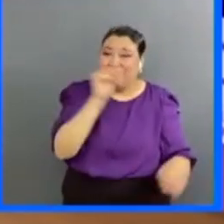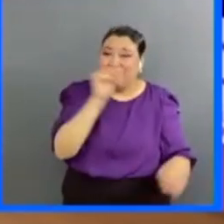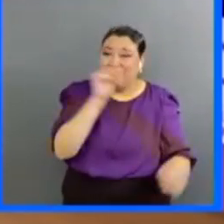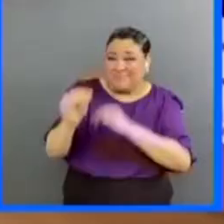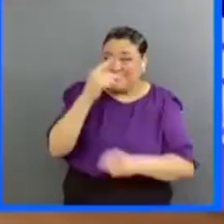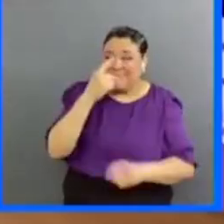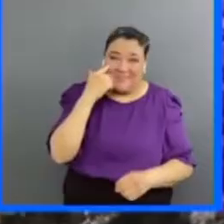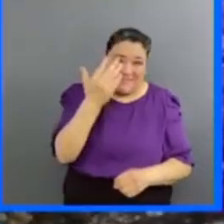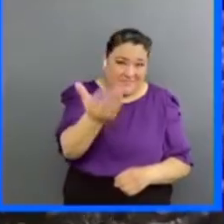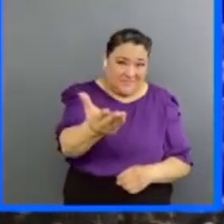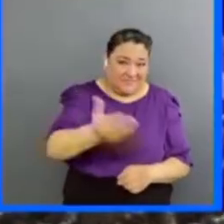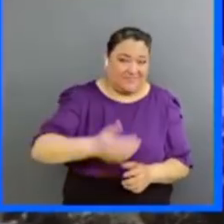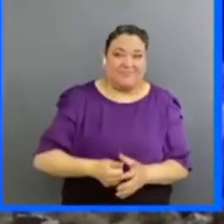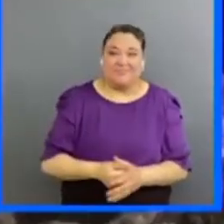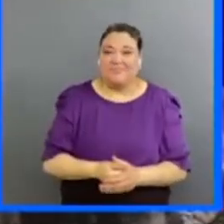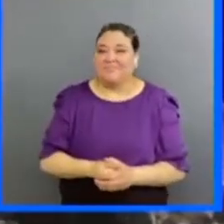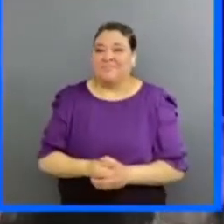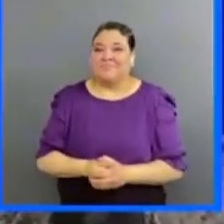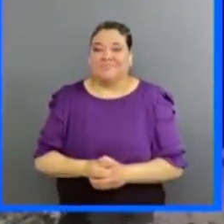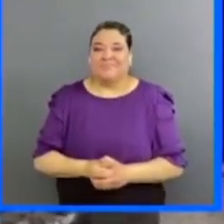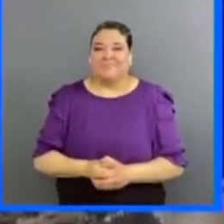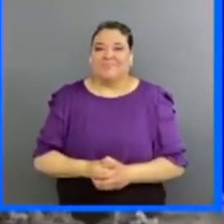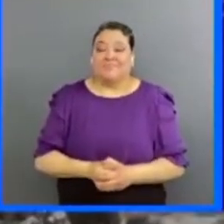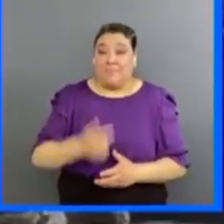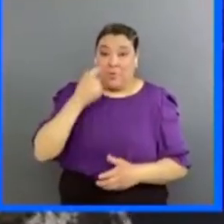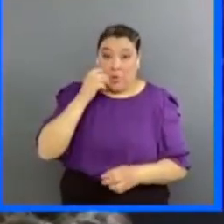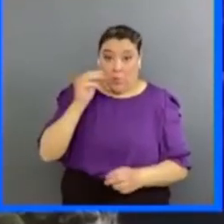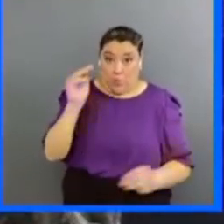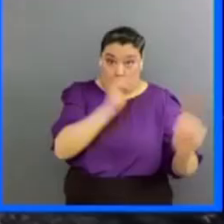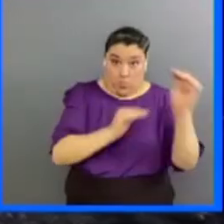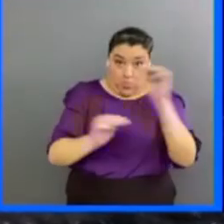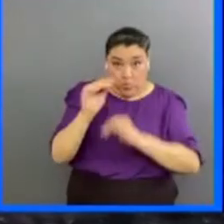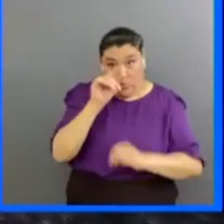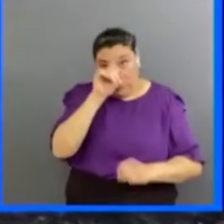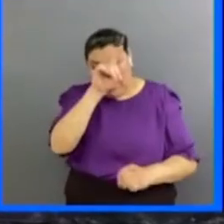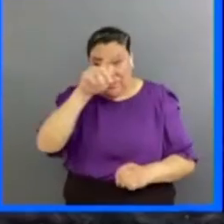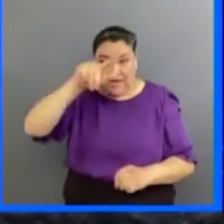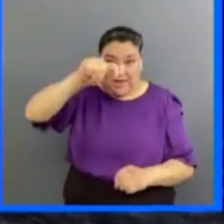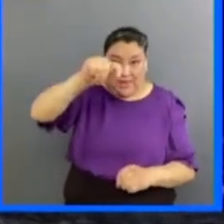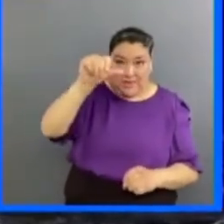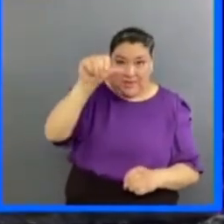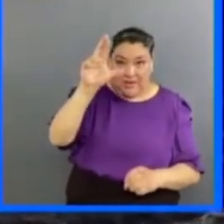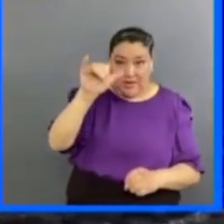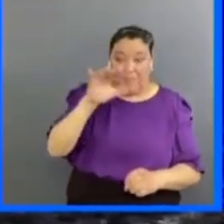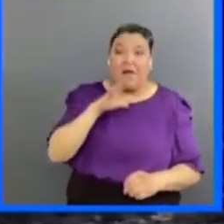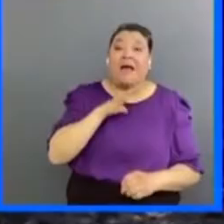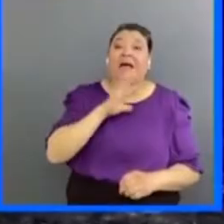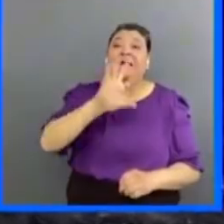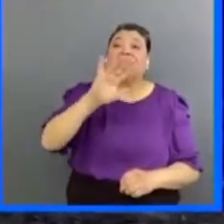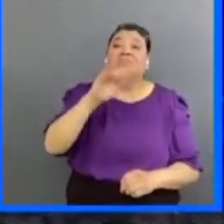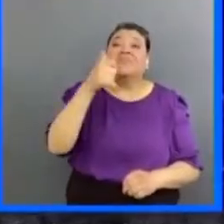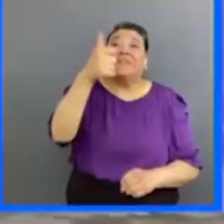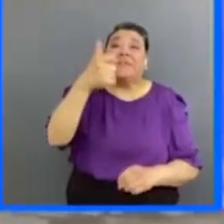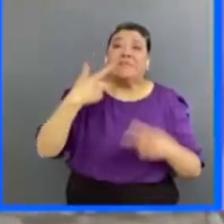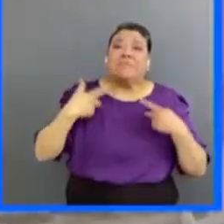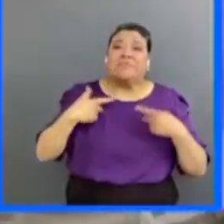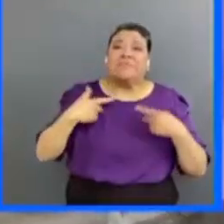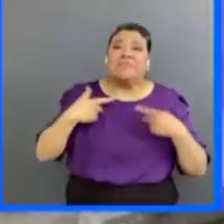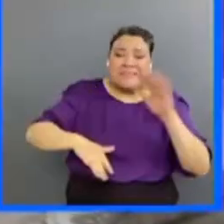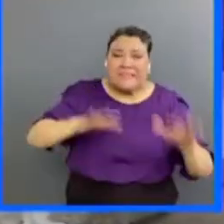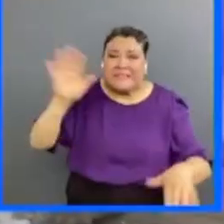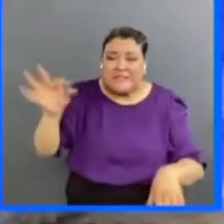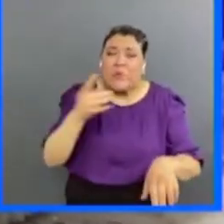información. En la Sierra Tarahumara se han registrado este año 56 muertes por tuberculosis y sarampión, lo